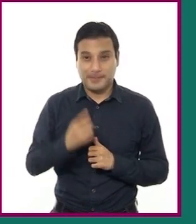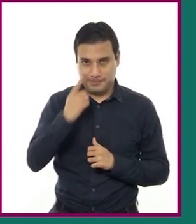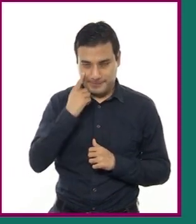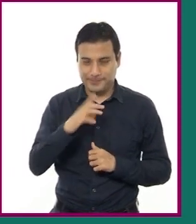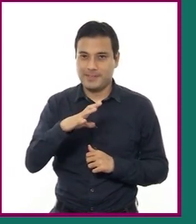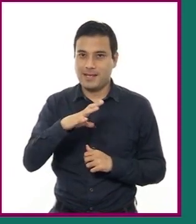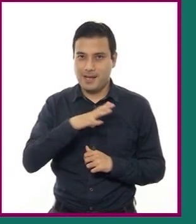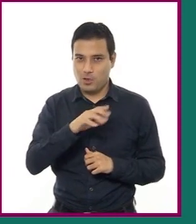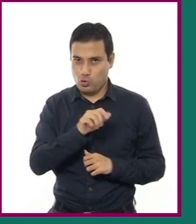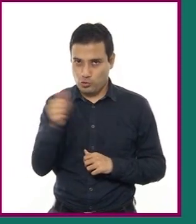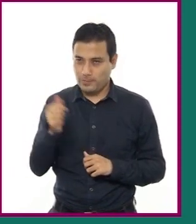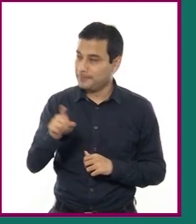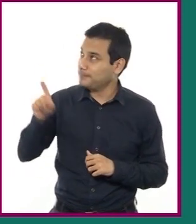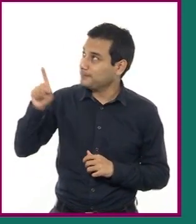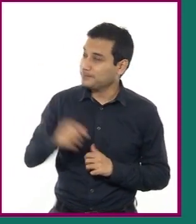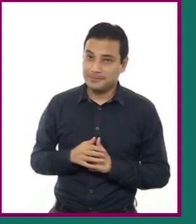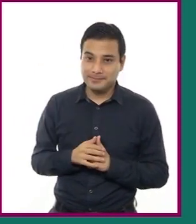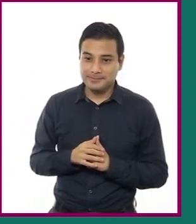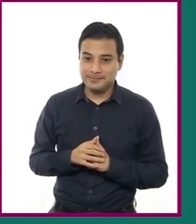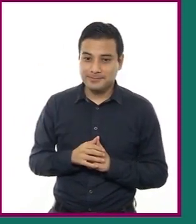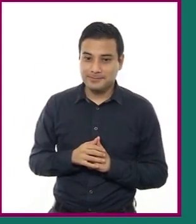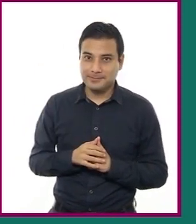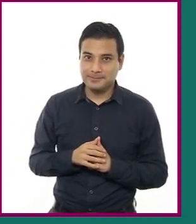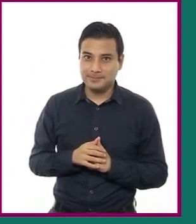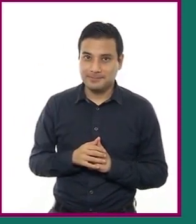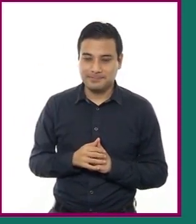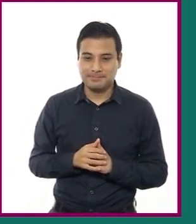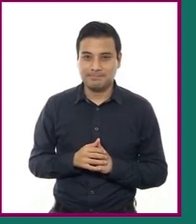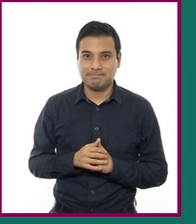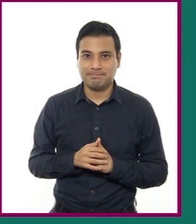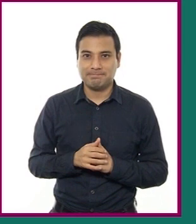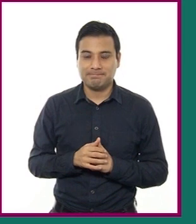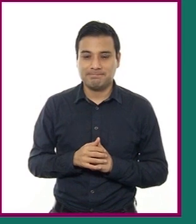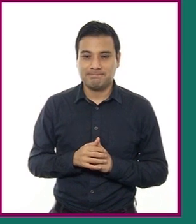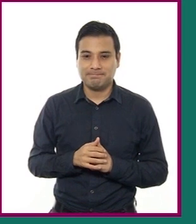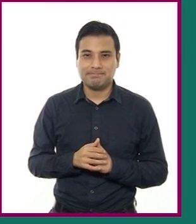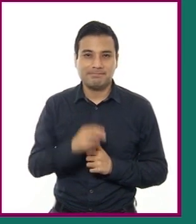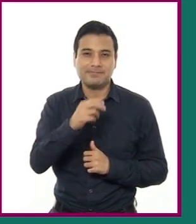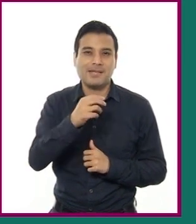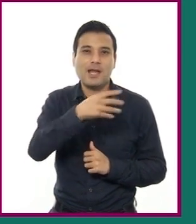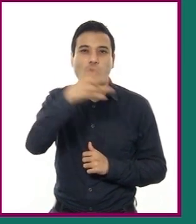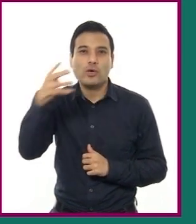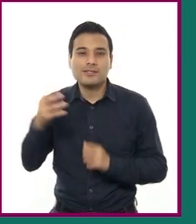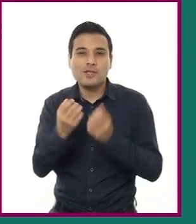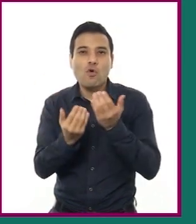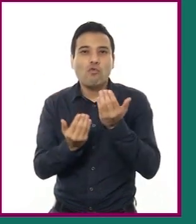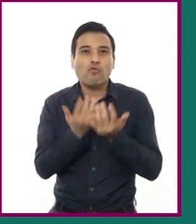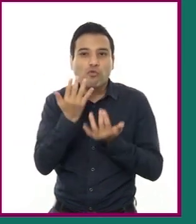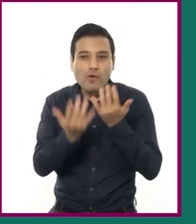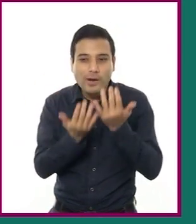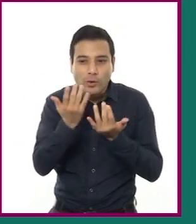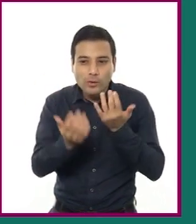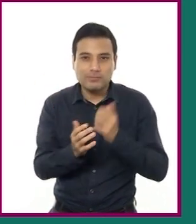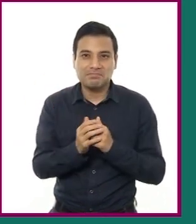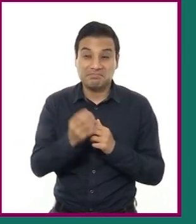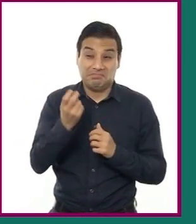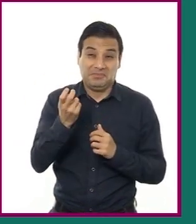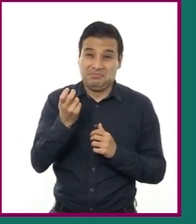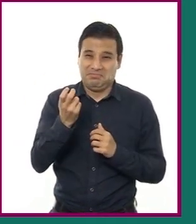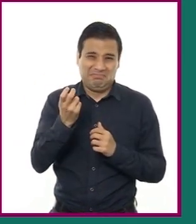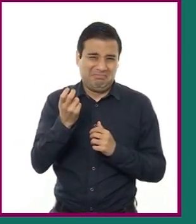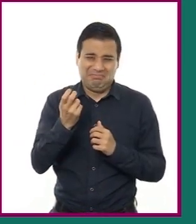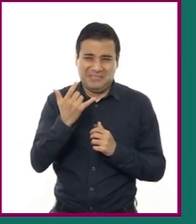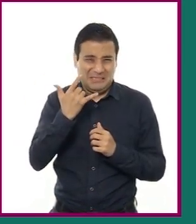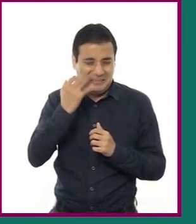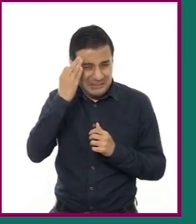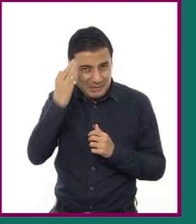existe el arco iris circunhorizontal, conocido como arco iris de fuego. Este aparece en muy pocas ocasiones y se